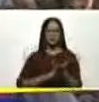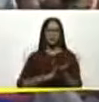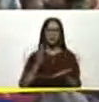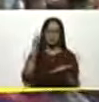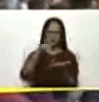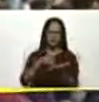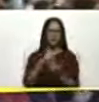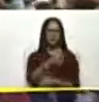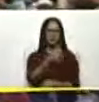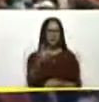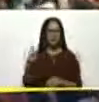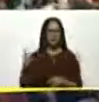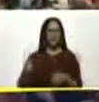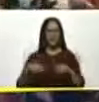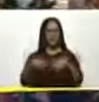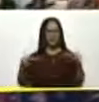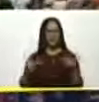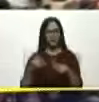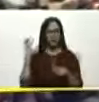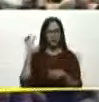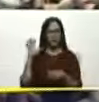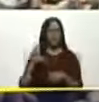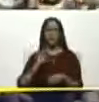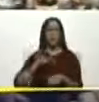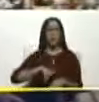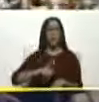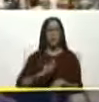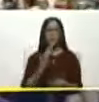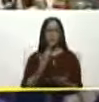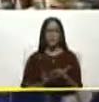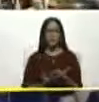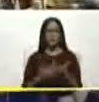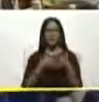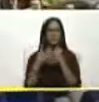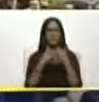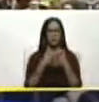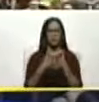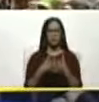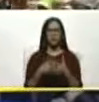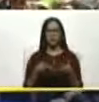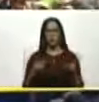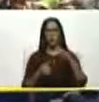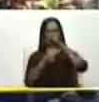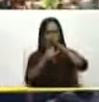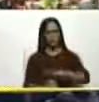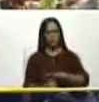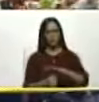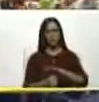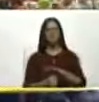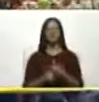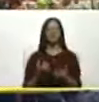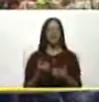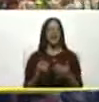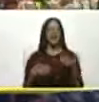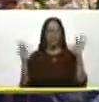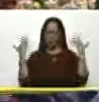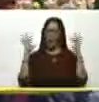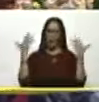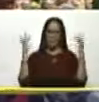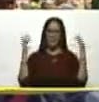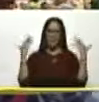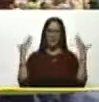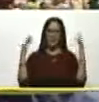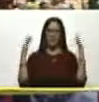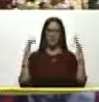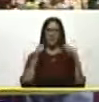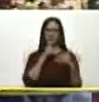a cada rincón del país. No podemos permitir que los yanquis nos dominen. Ha recibido el aplauso, la ovación de